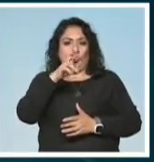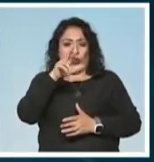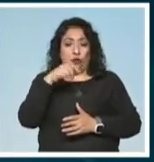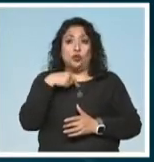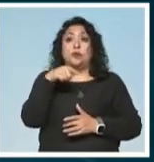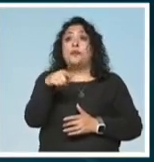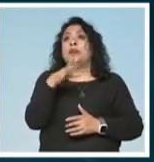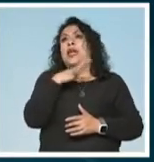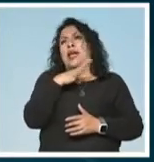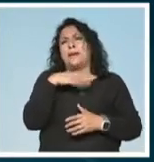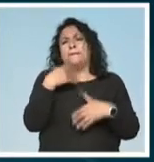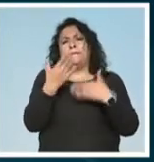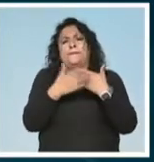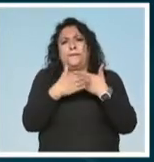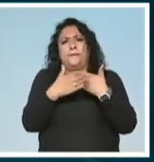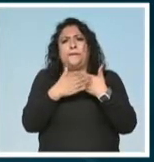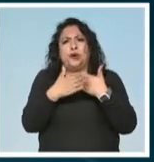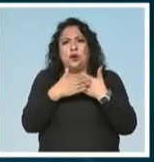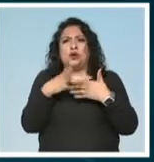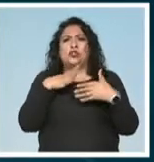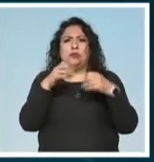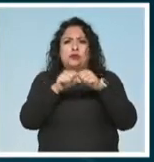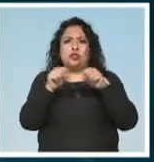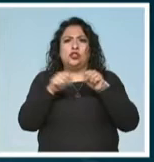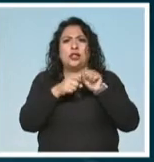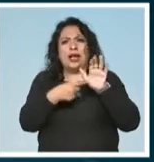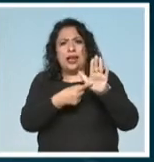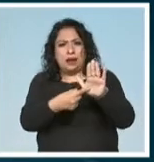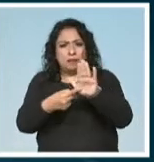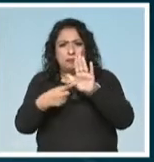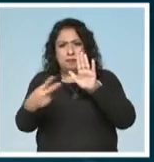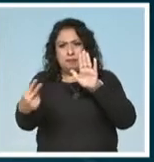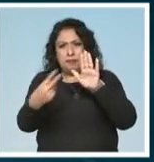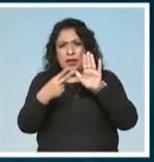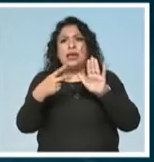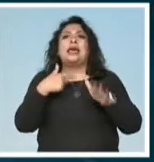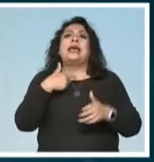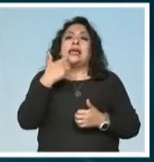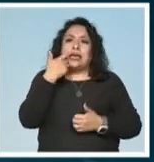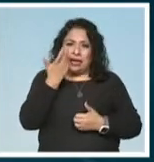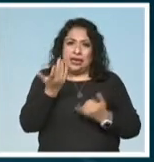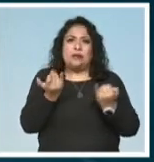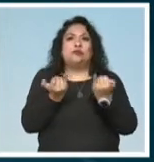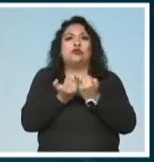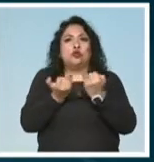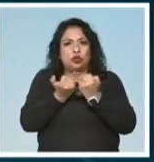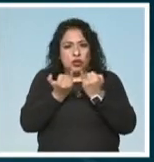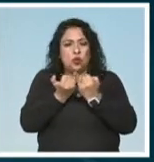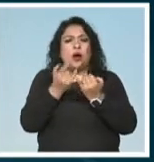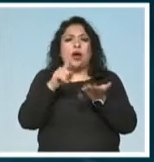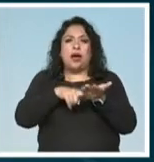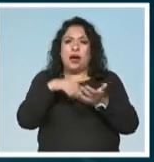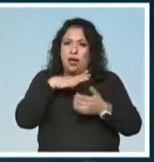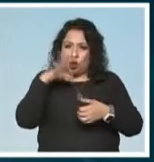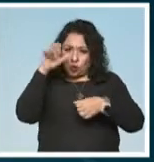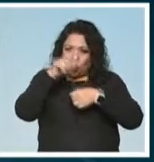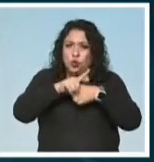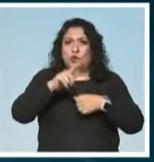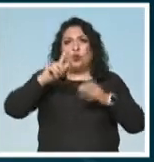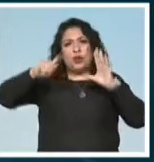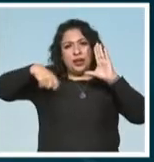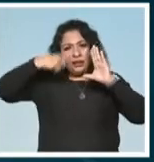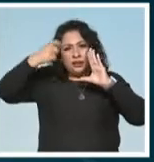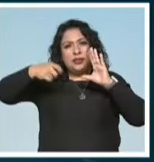tener próximamente una sala de exhibiciones en donde queremos también llevar la cultura de la cinematografía